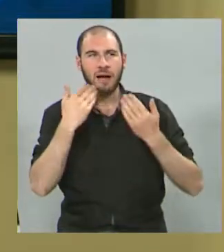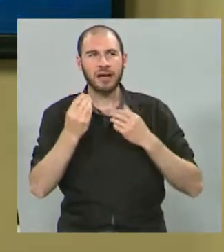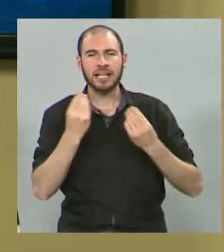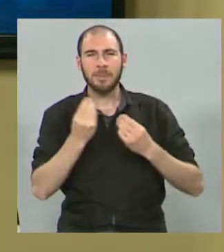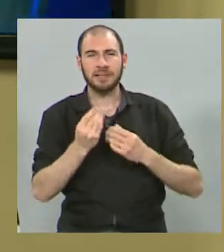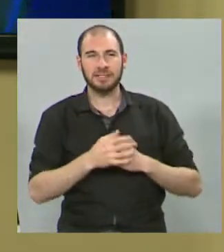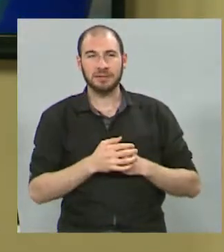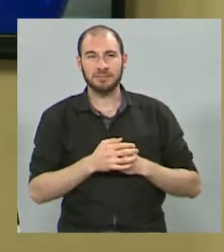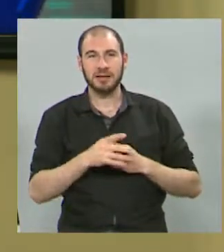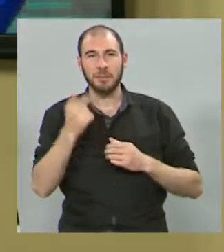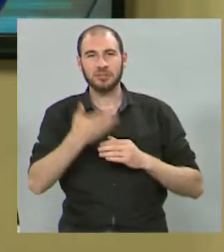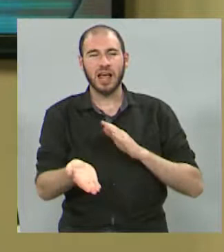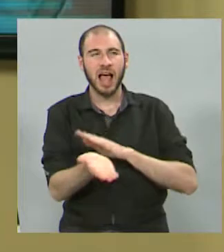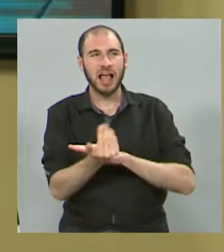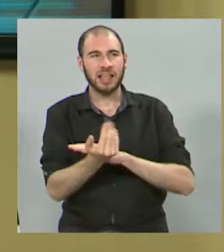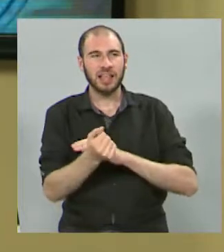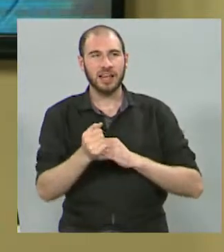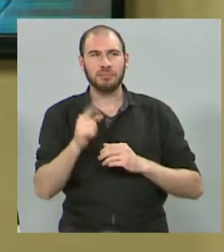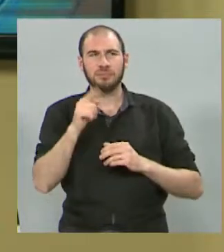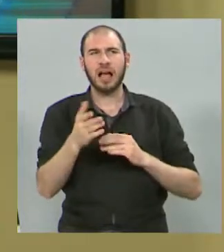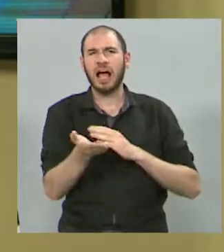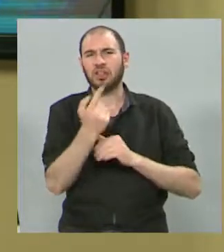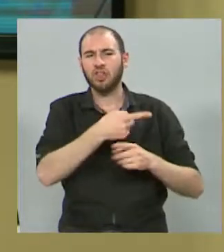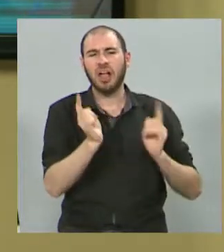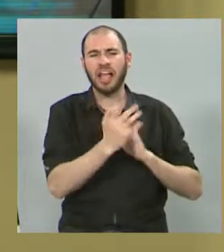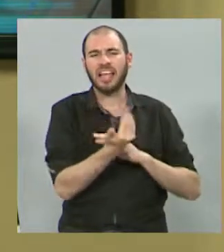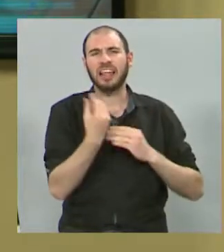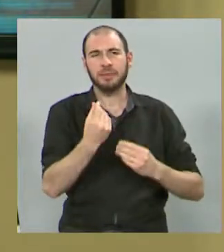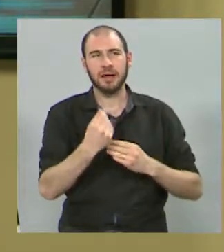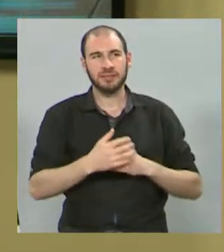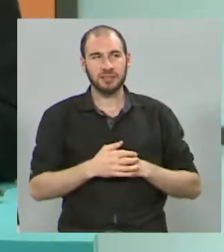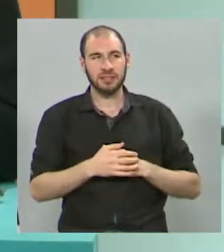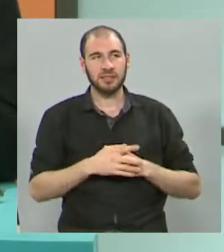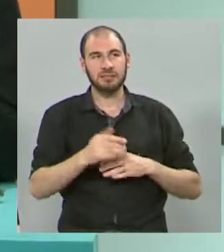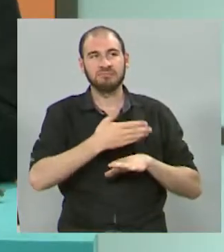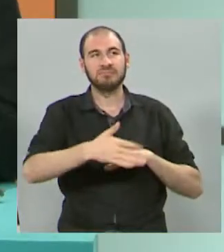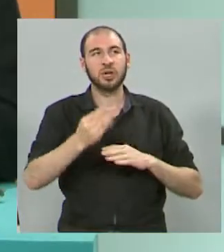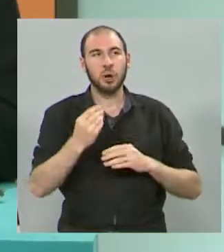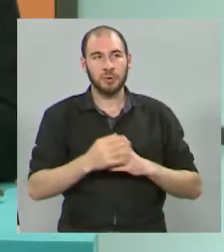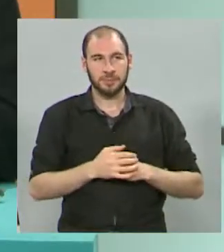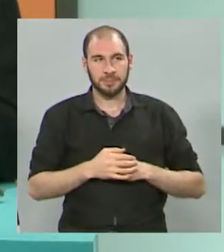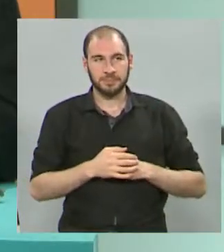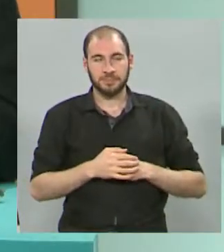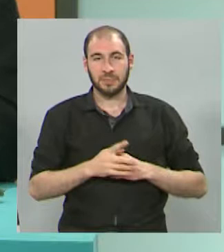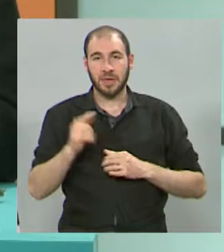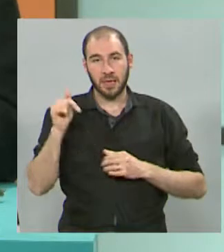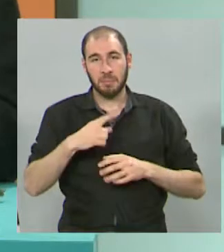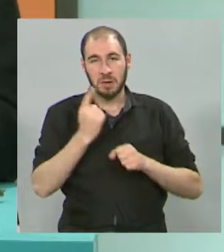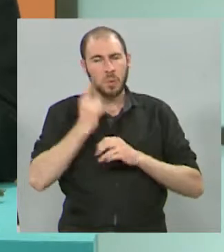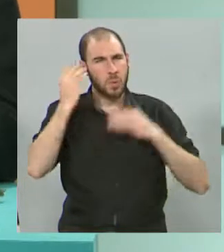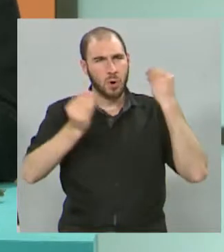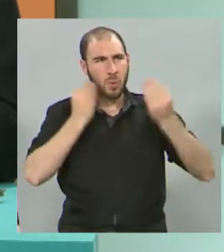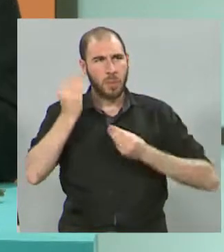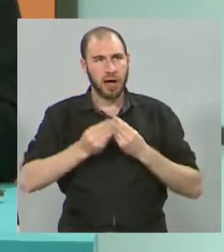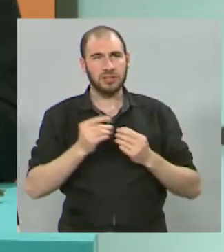pasa con los que alquilan, y me incluyo, con los que alquilamos. ¿Qué va a pasar? ¿Cómo se viene? Bueno, hay en principio mucha